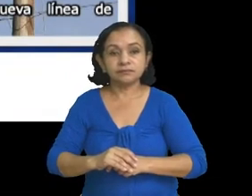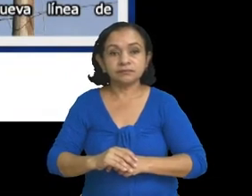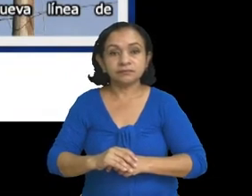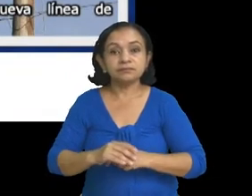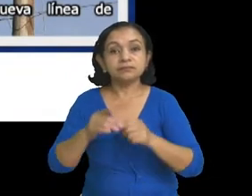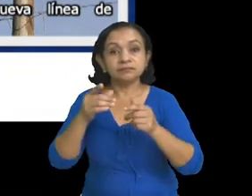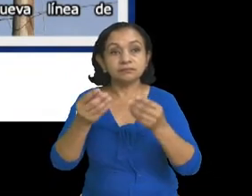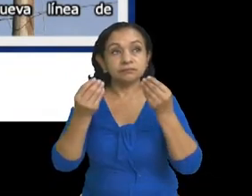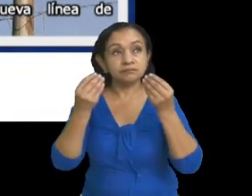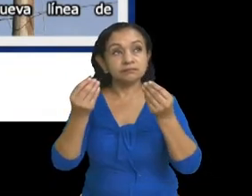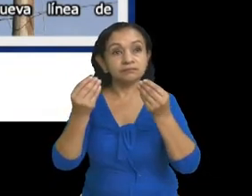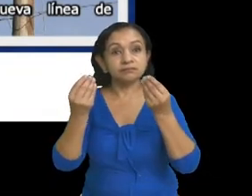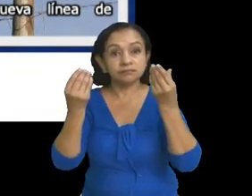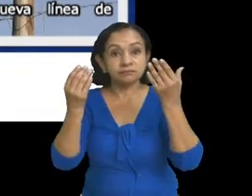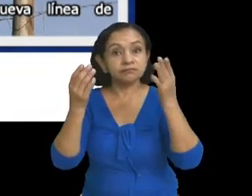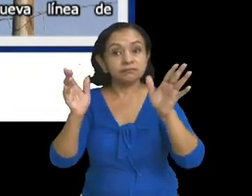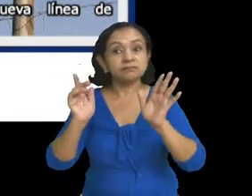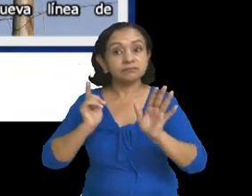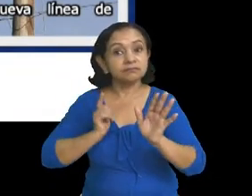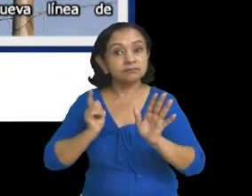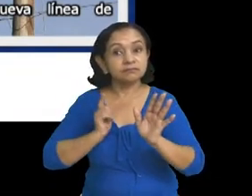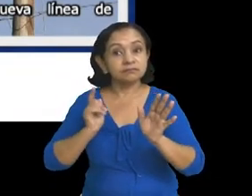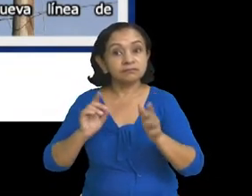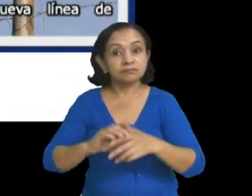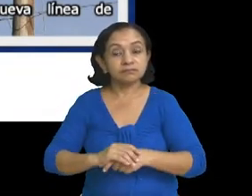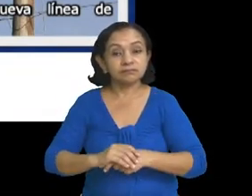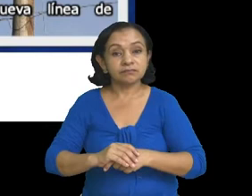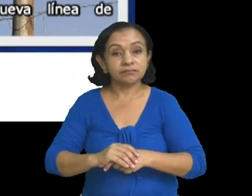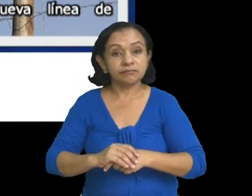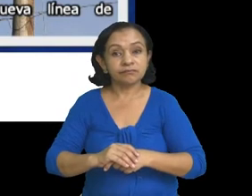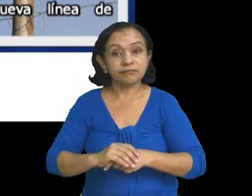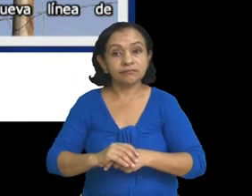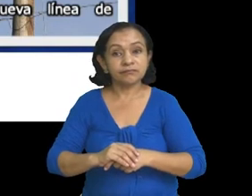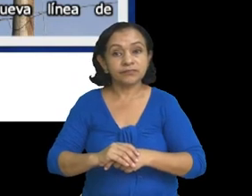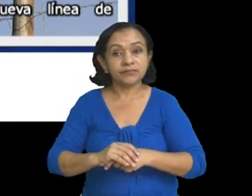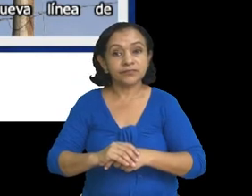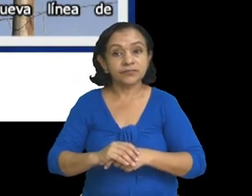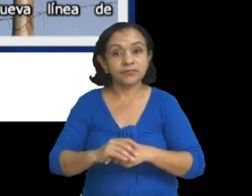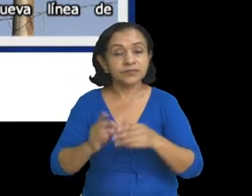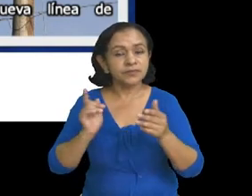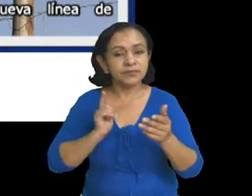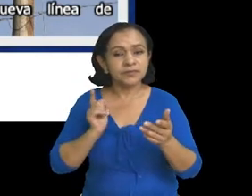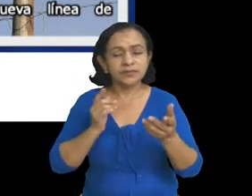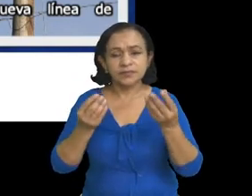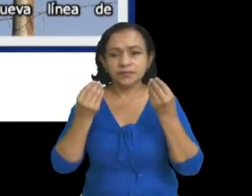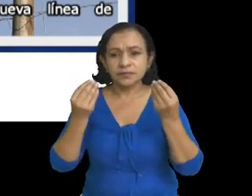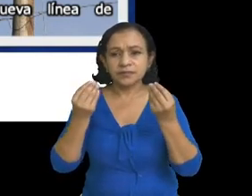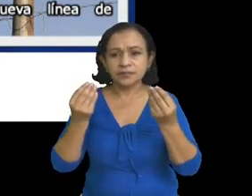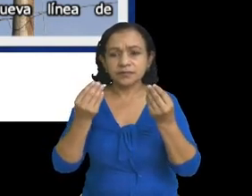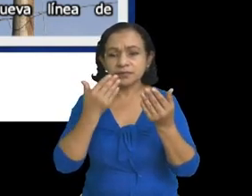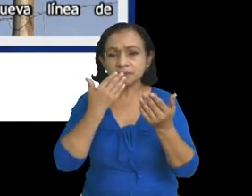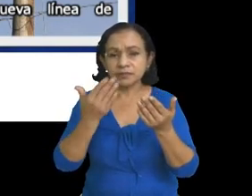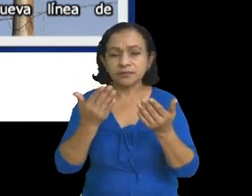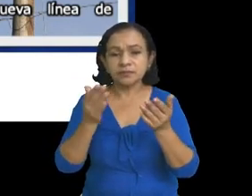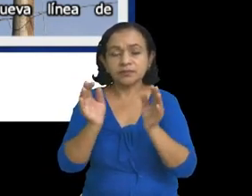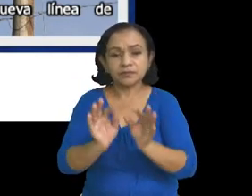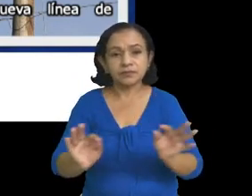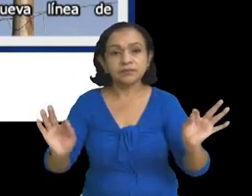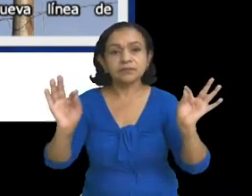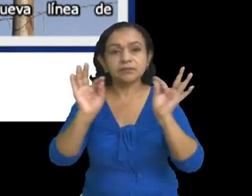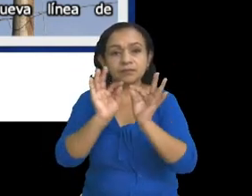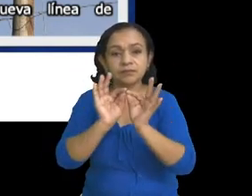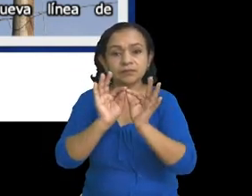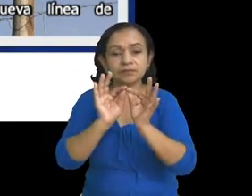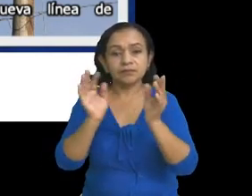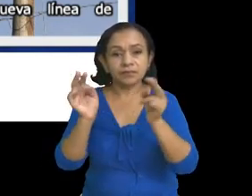y ha impactado lo que es este, o sea, tiene un fuerte componente, ¿verdad?